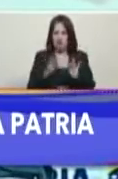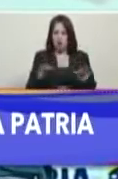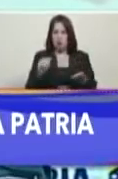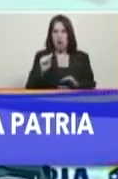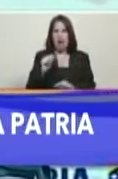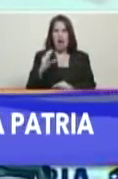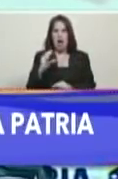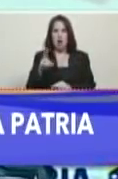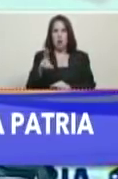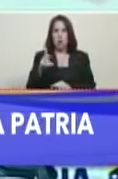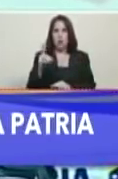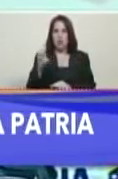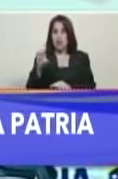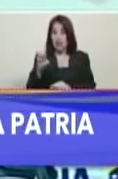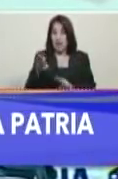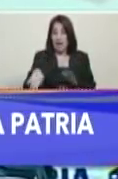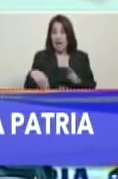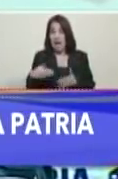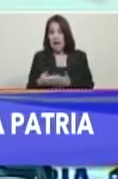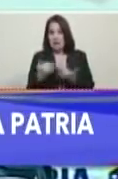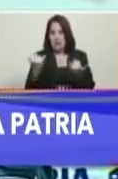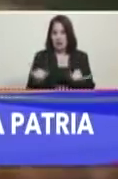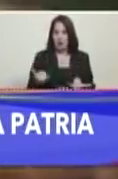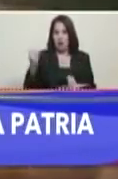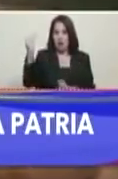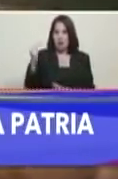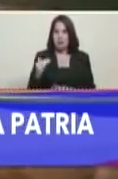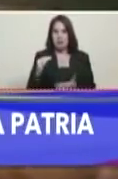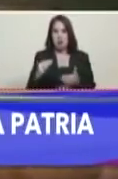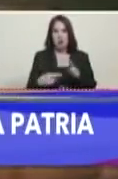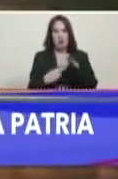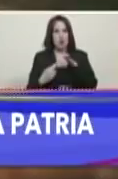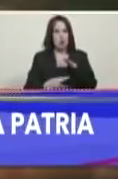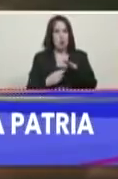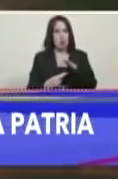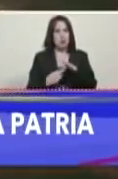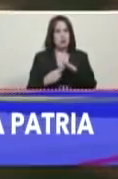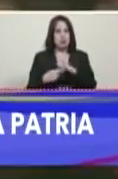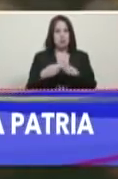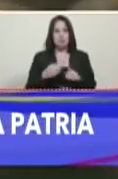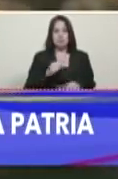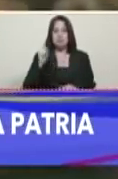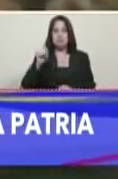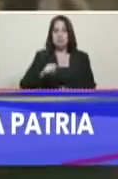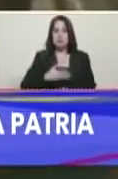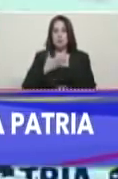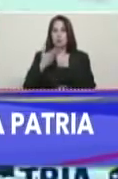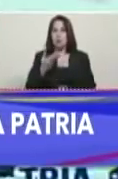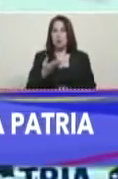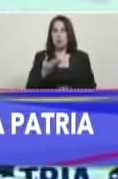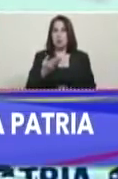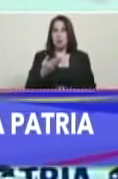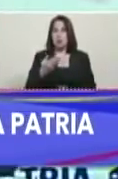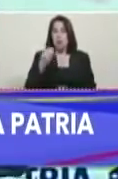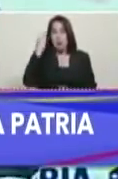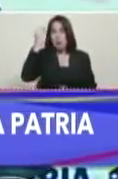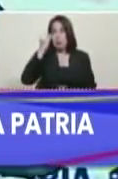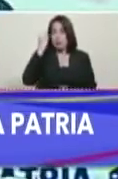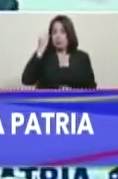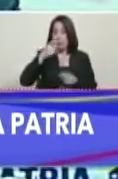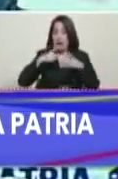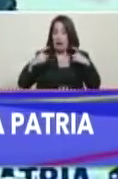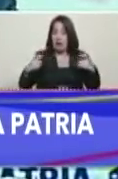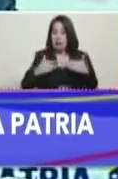Hasta que llegó la misión Robinson, con el método Yo Sí Puedo. Pensar en grande, actuar en